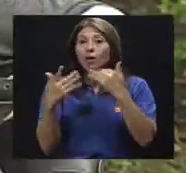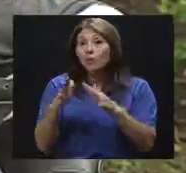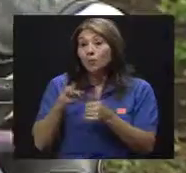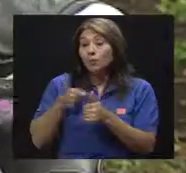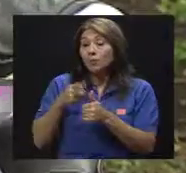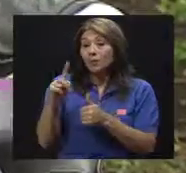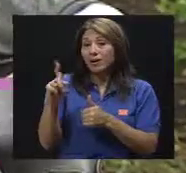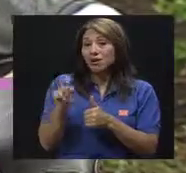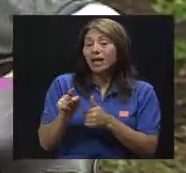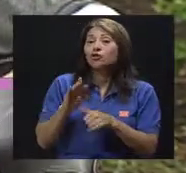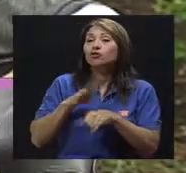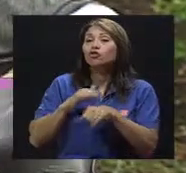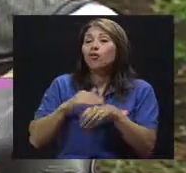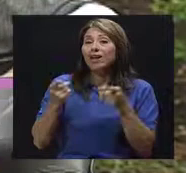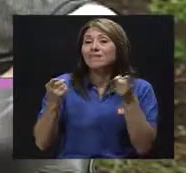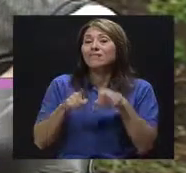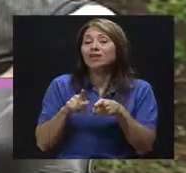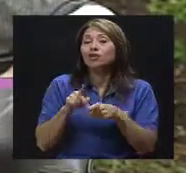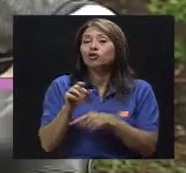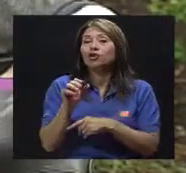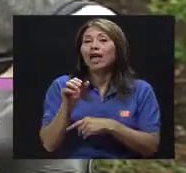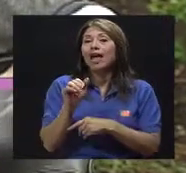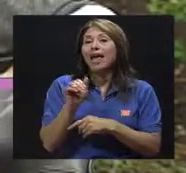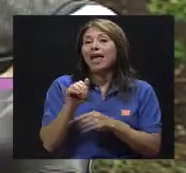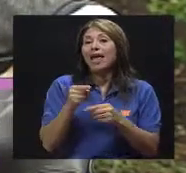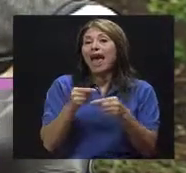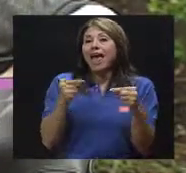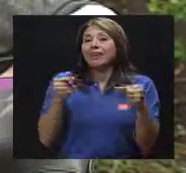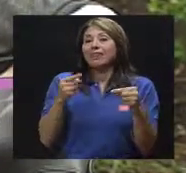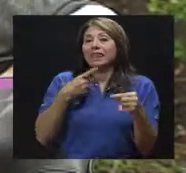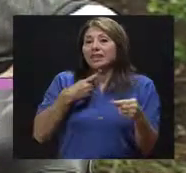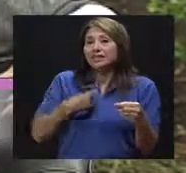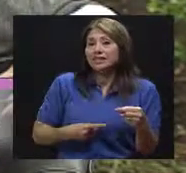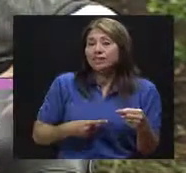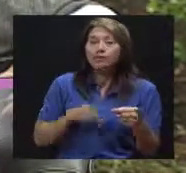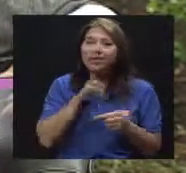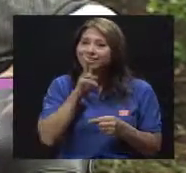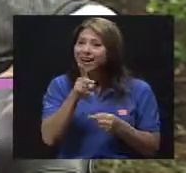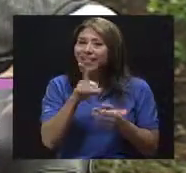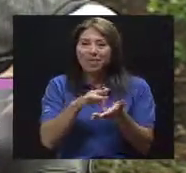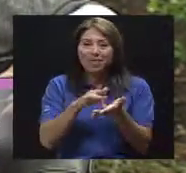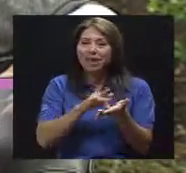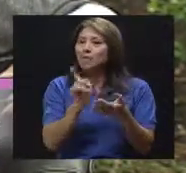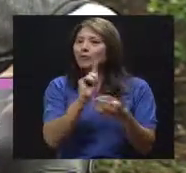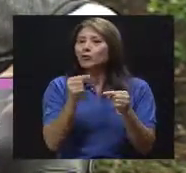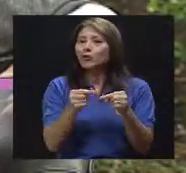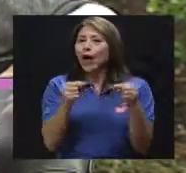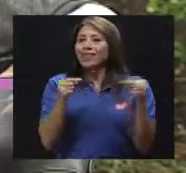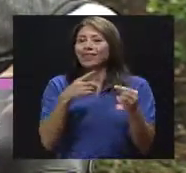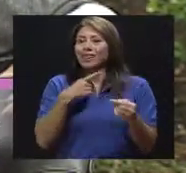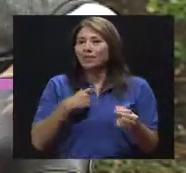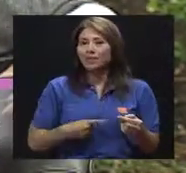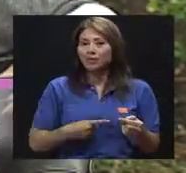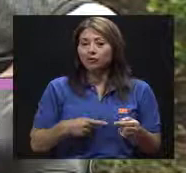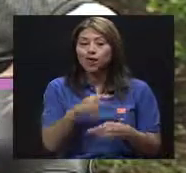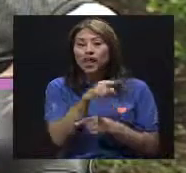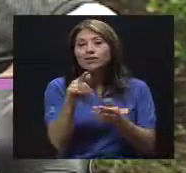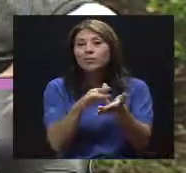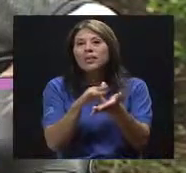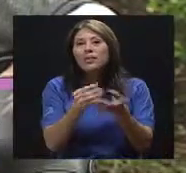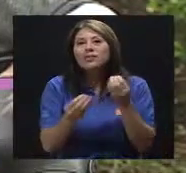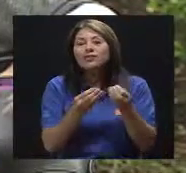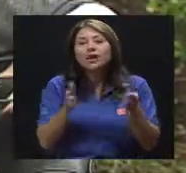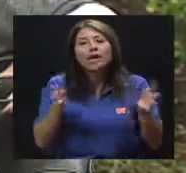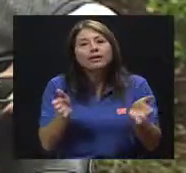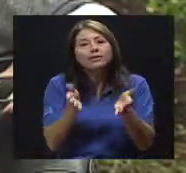efectos de antidepresivos que se utilizan en este trastorno. En realidad, los medicamentos no son antidepresivos, son medicamentos que son estimulantes,